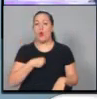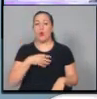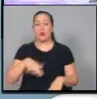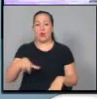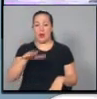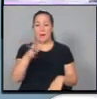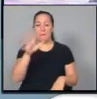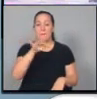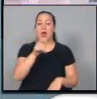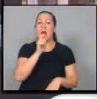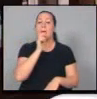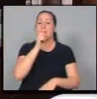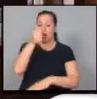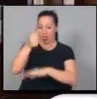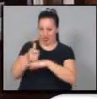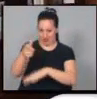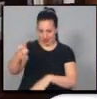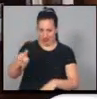Merlo. Viviana Toledo.